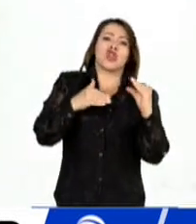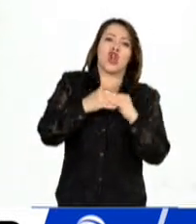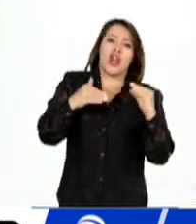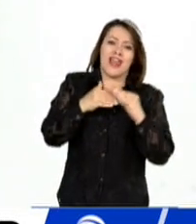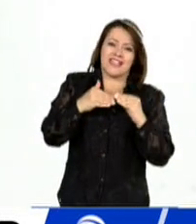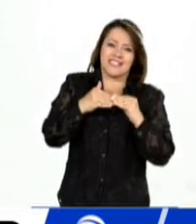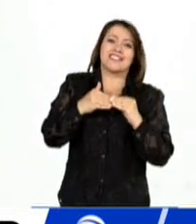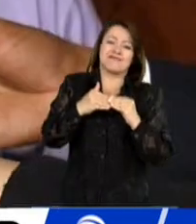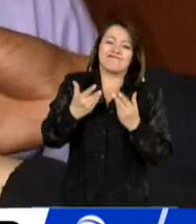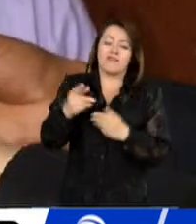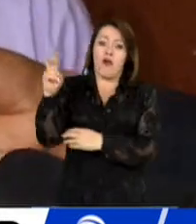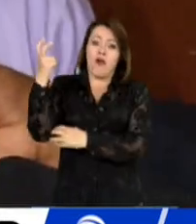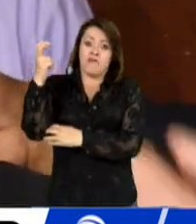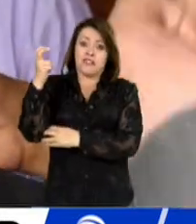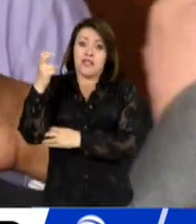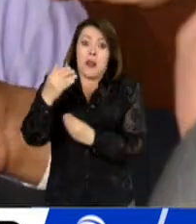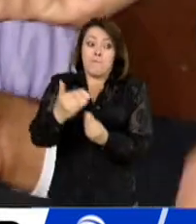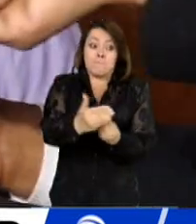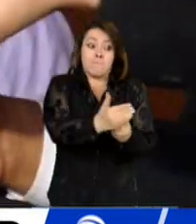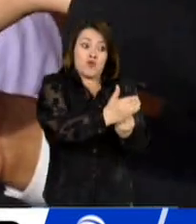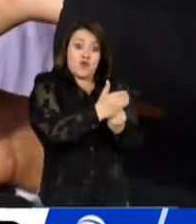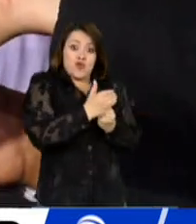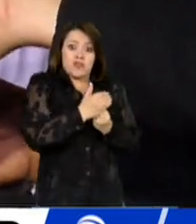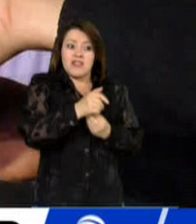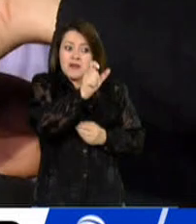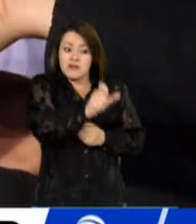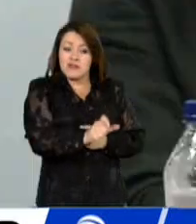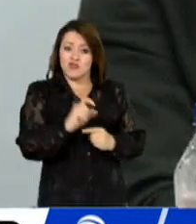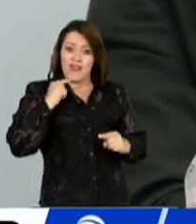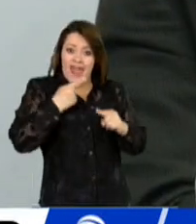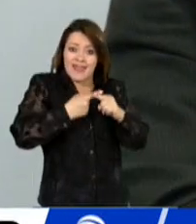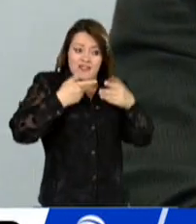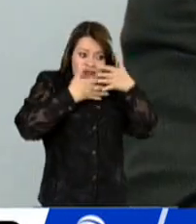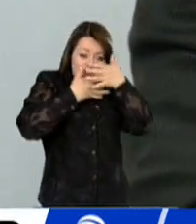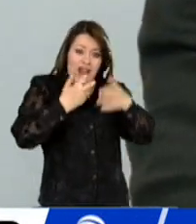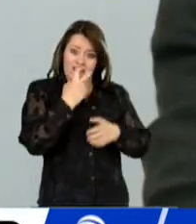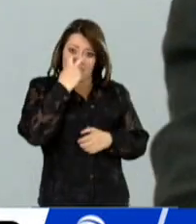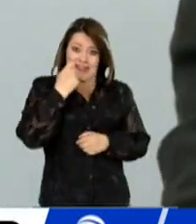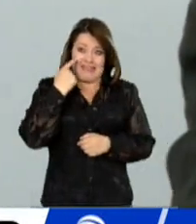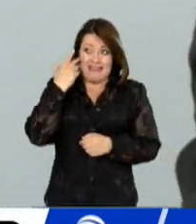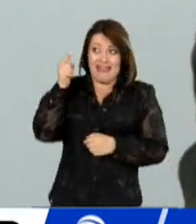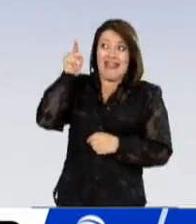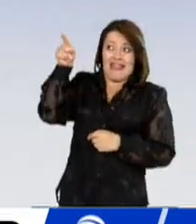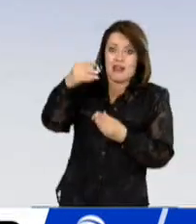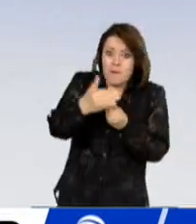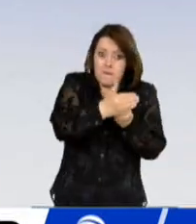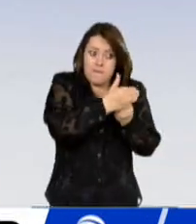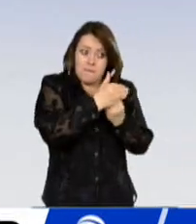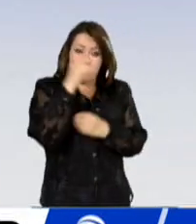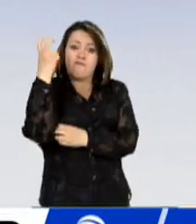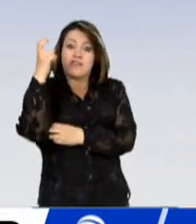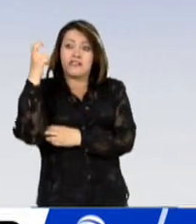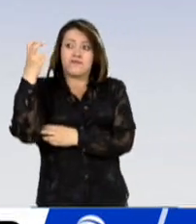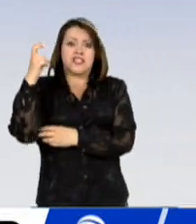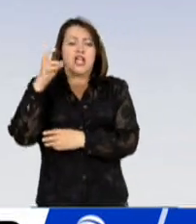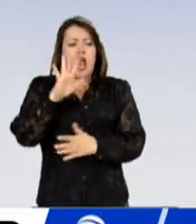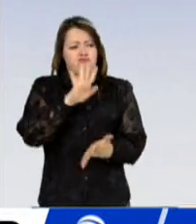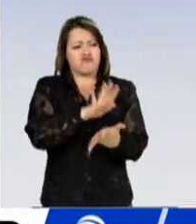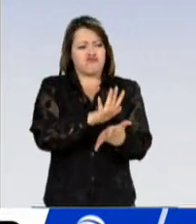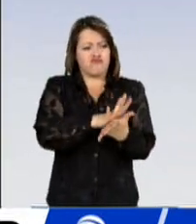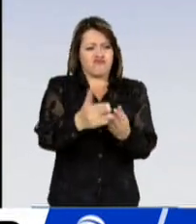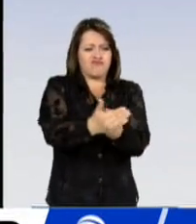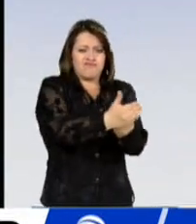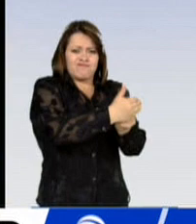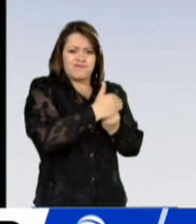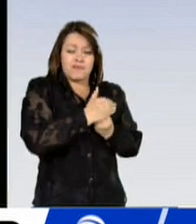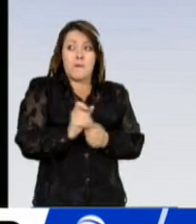jefe guerrillero Jesús Santrich a Estados Unidos, donde es sindicado por narcotráfico. El fiscal de apoyo estudió Derecho y